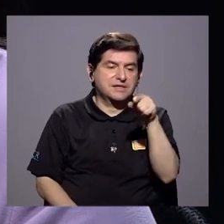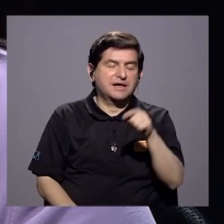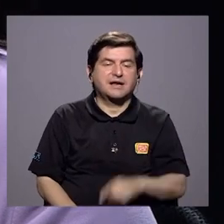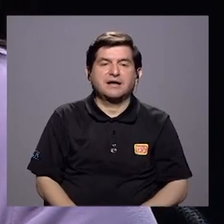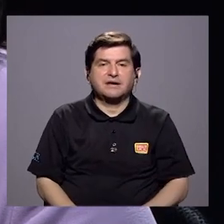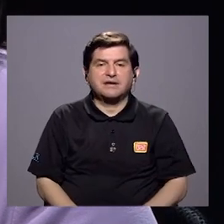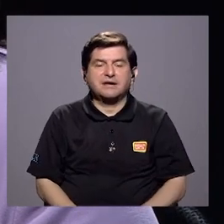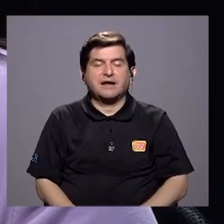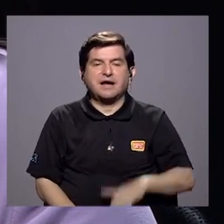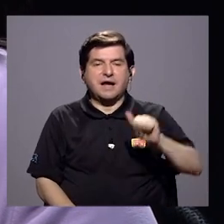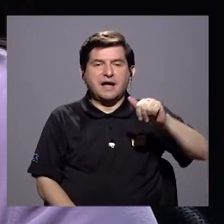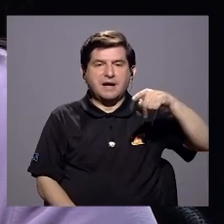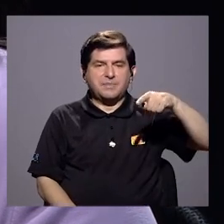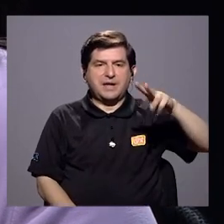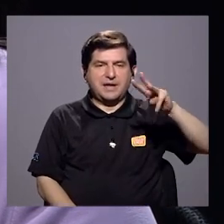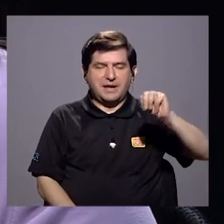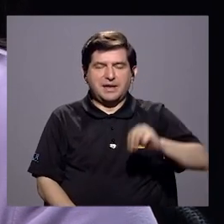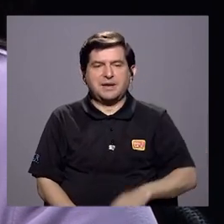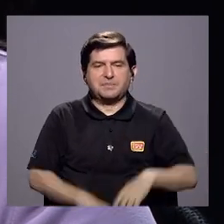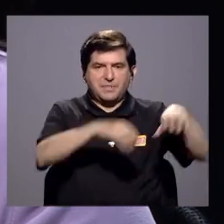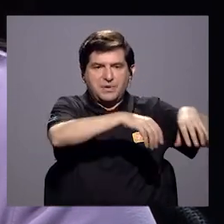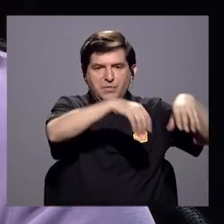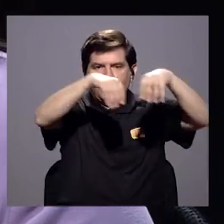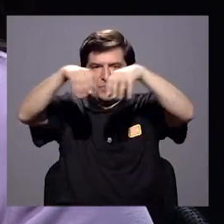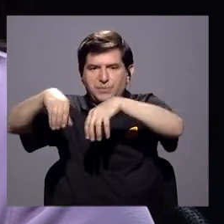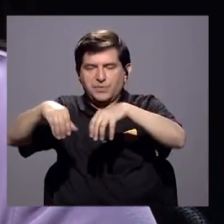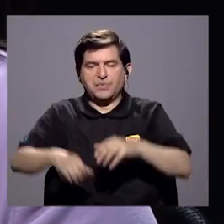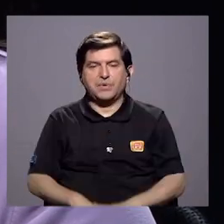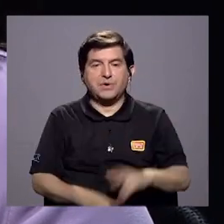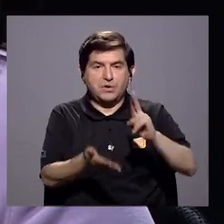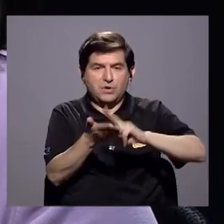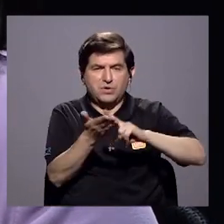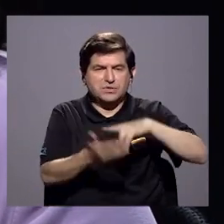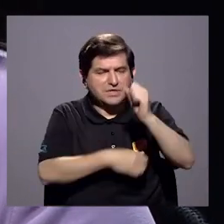Moín, operada por APM Terminals, que viene de un